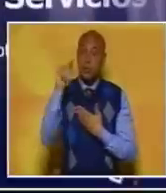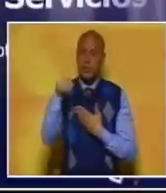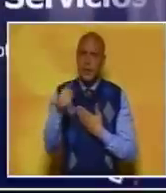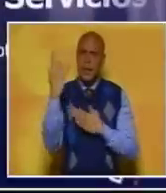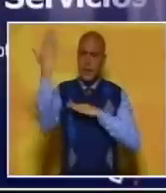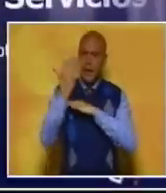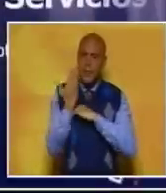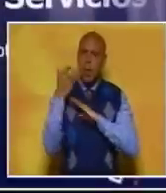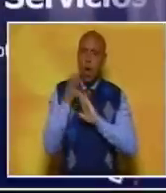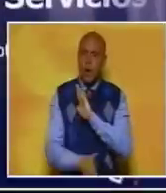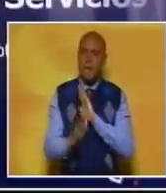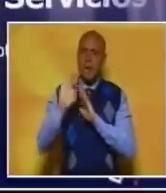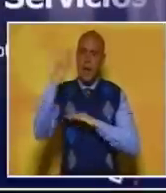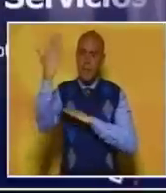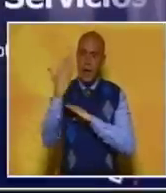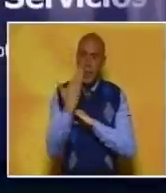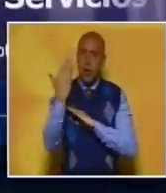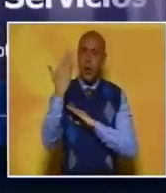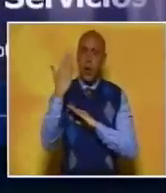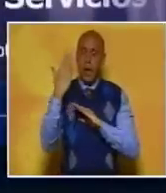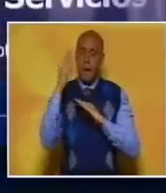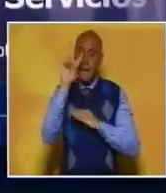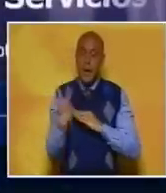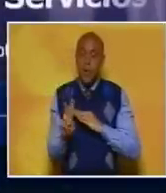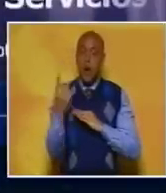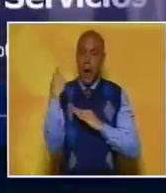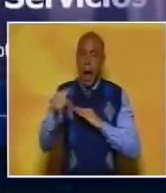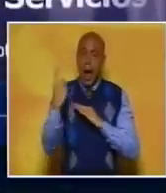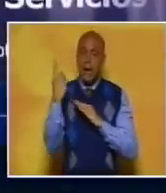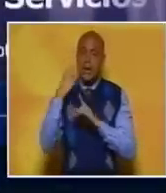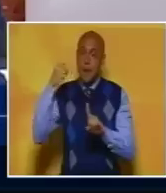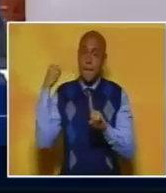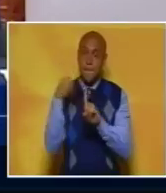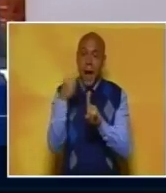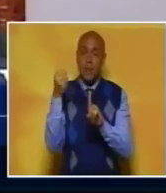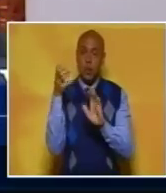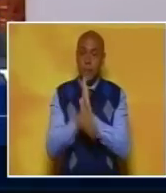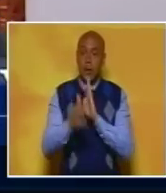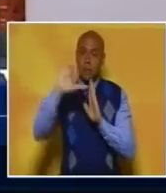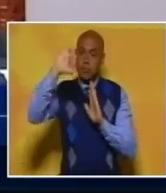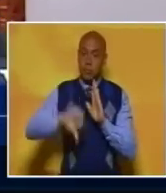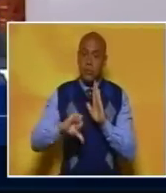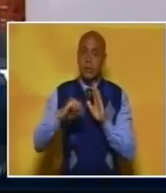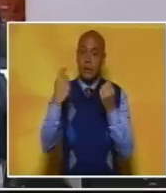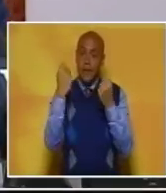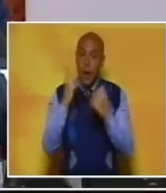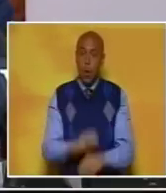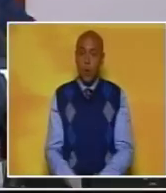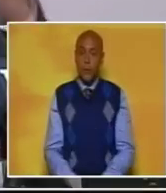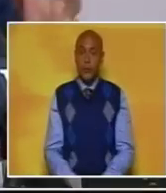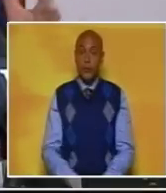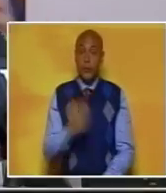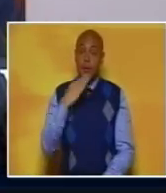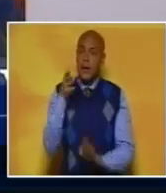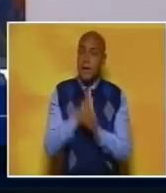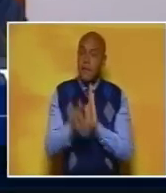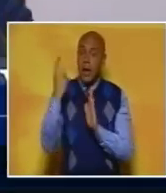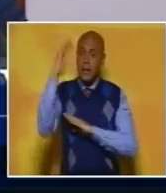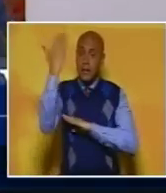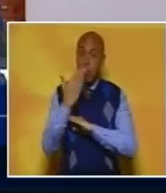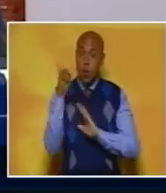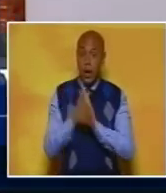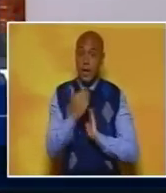sanciones generales a Venezuela impactan negativamente en la economía. Estas son sanciones diseñadas